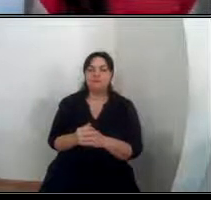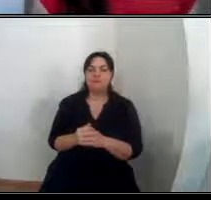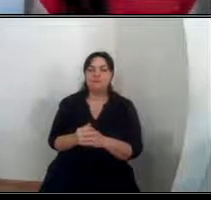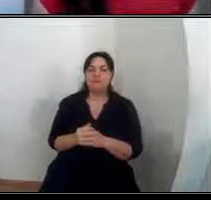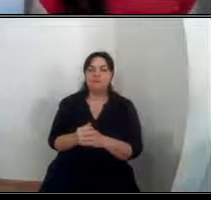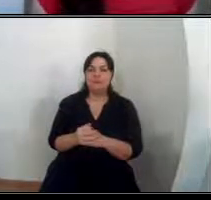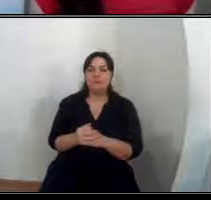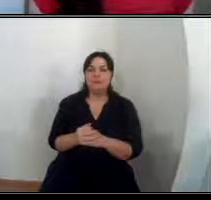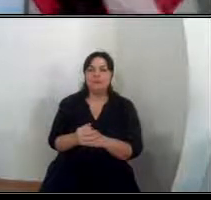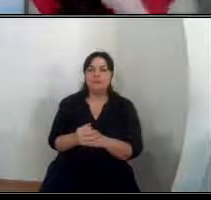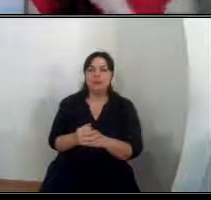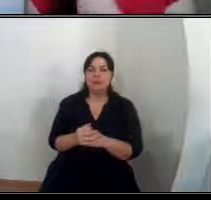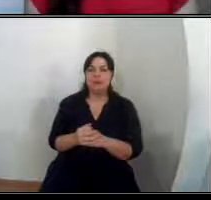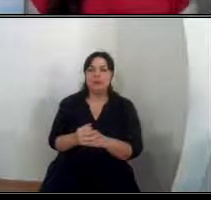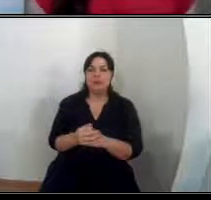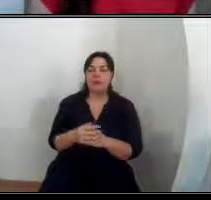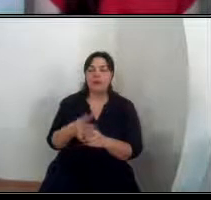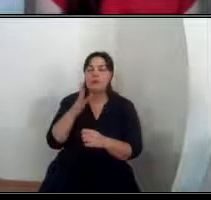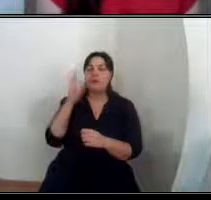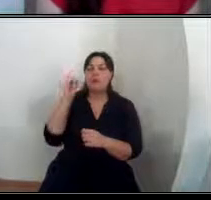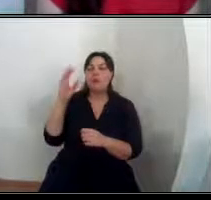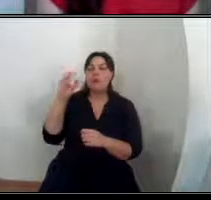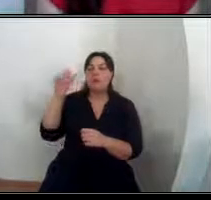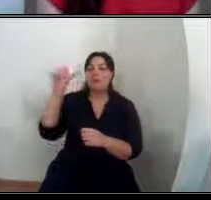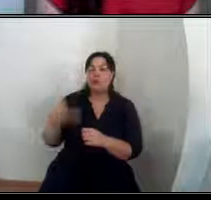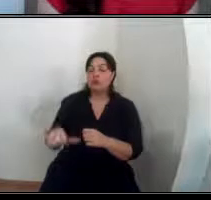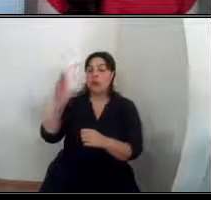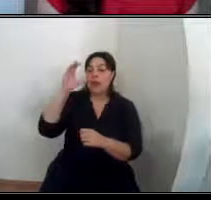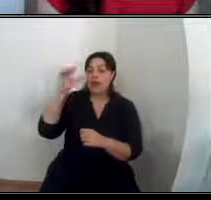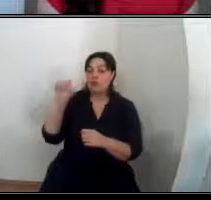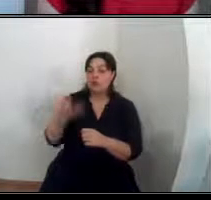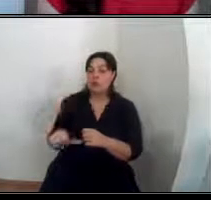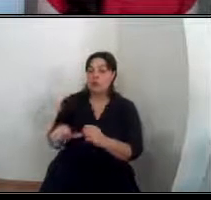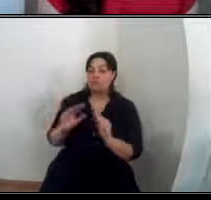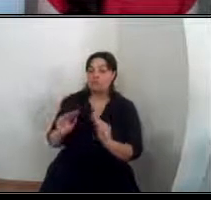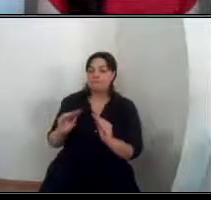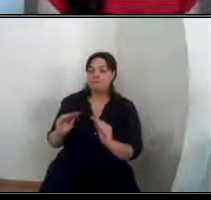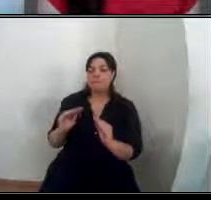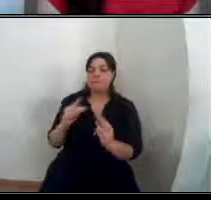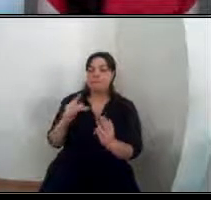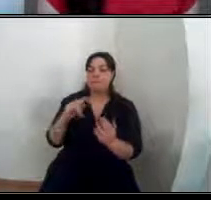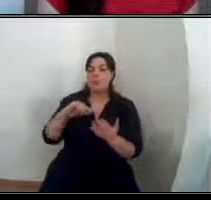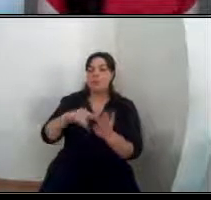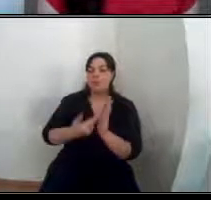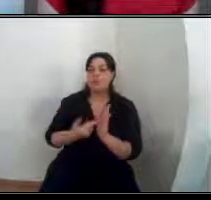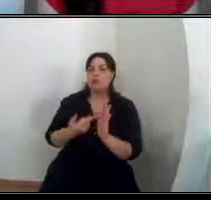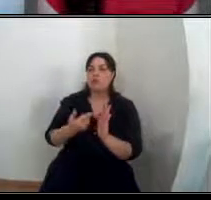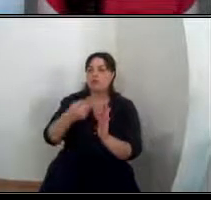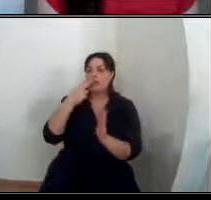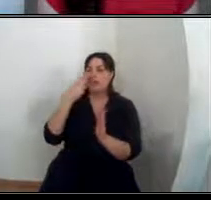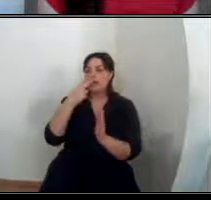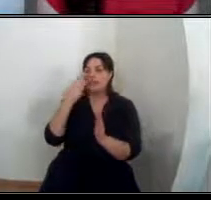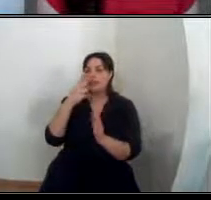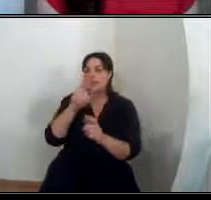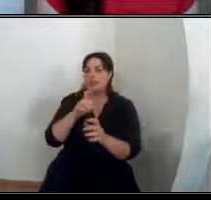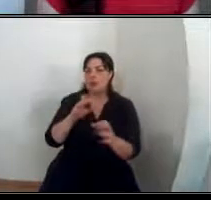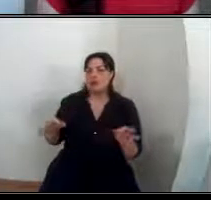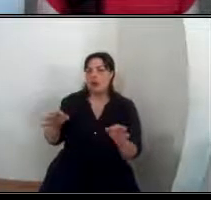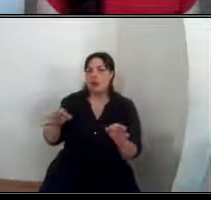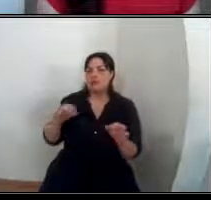Nos comenta, dice, escuchando su intervención, en la que ha dado cuenta de proyectos muy interesantes para la población de zonas